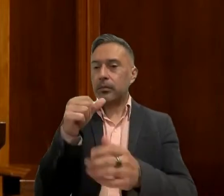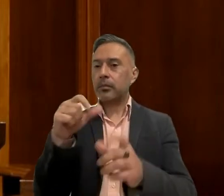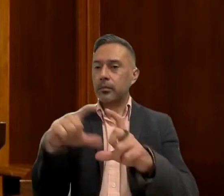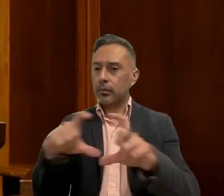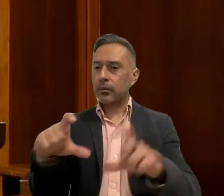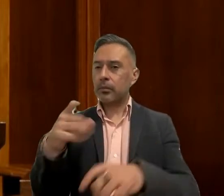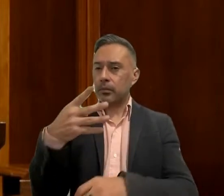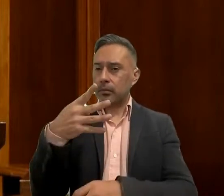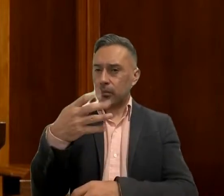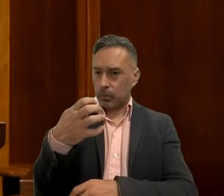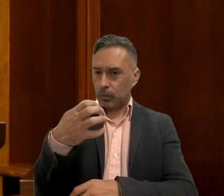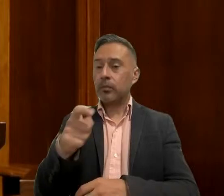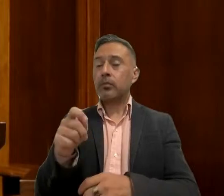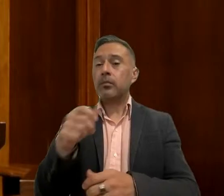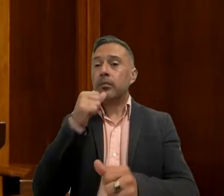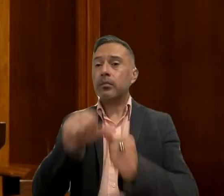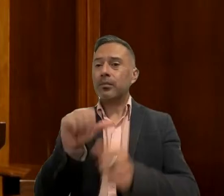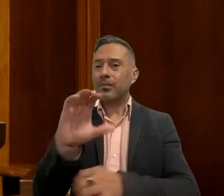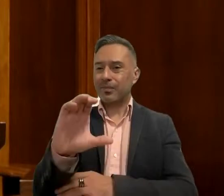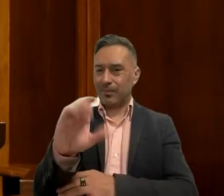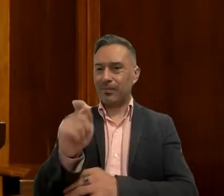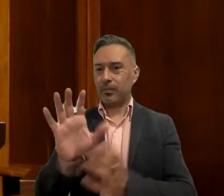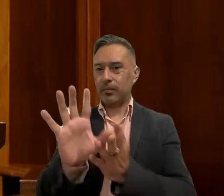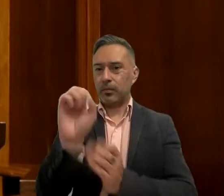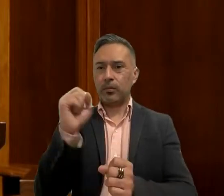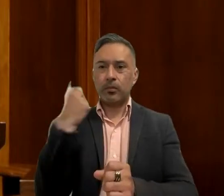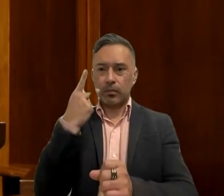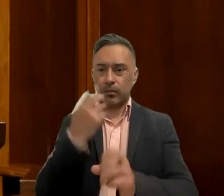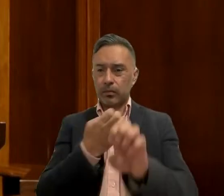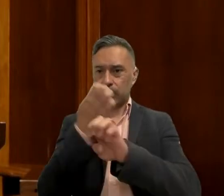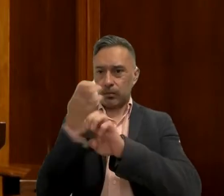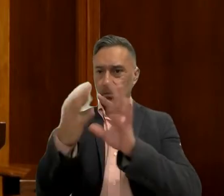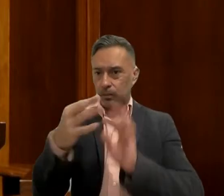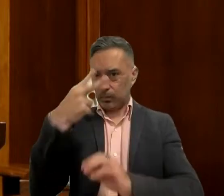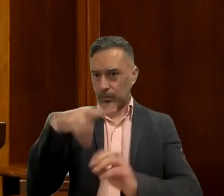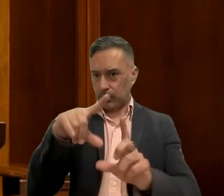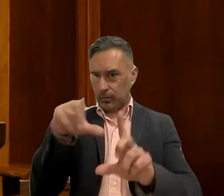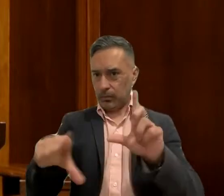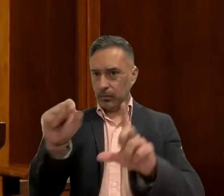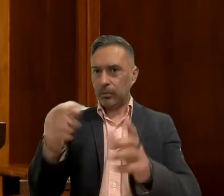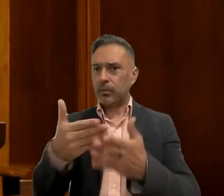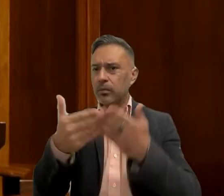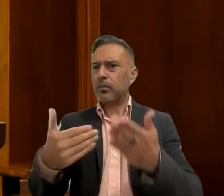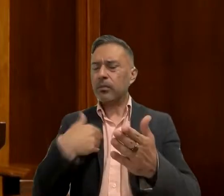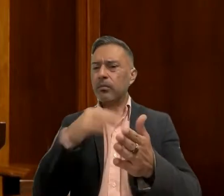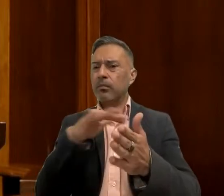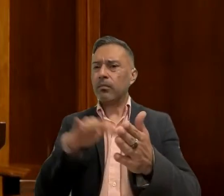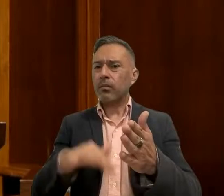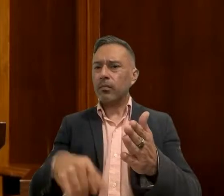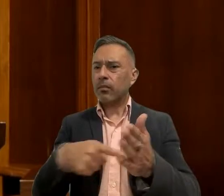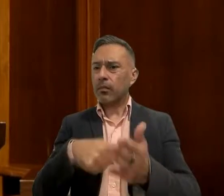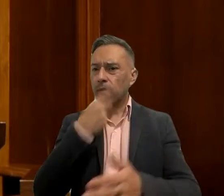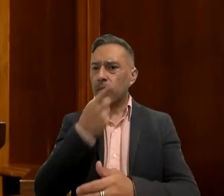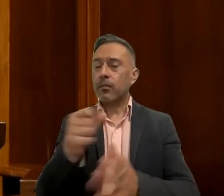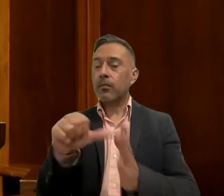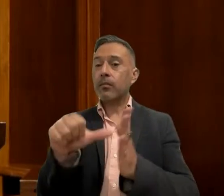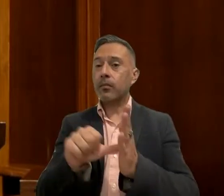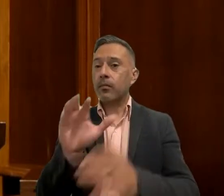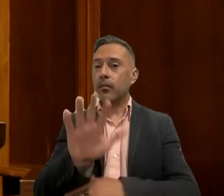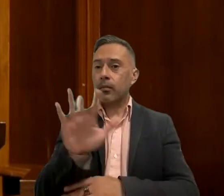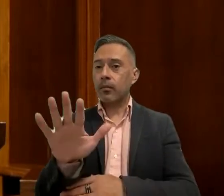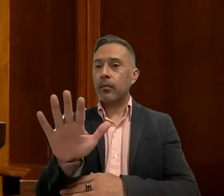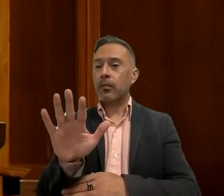la Constitución Política de los Estados Unidos Mexicanos para quedar como sigue. Artículo 55,